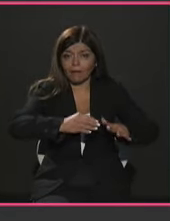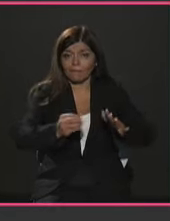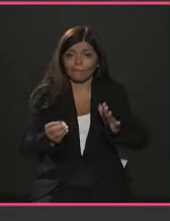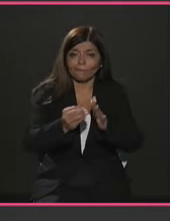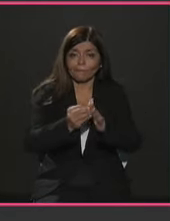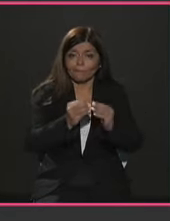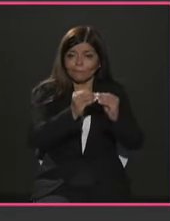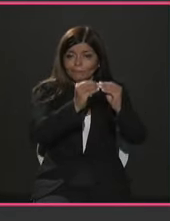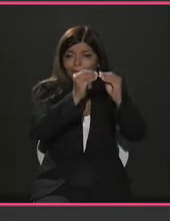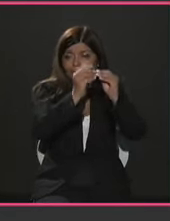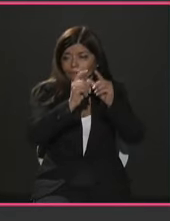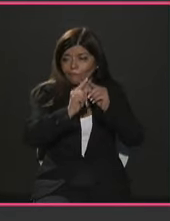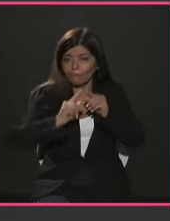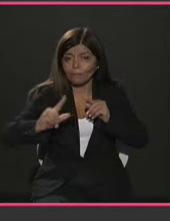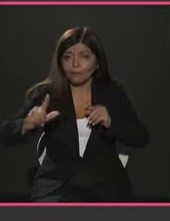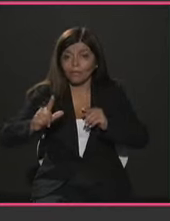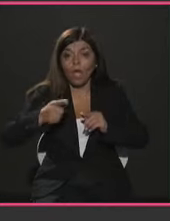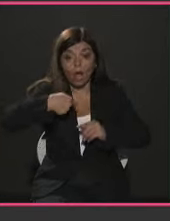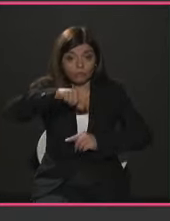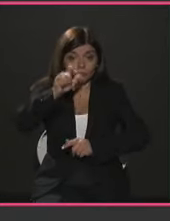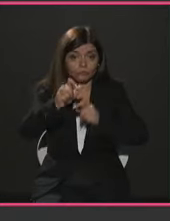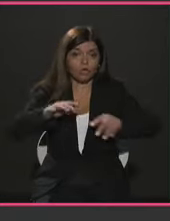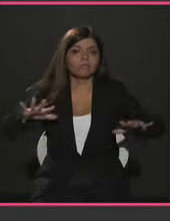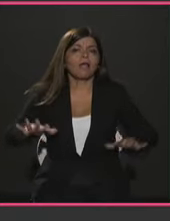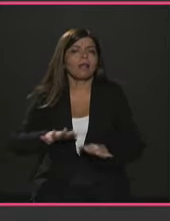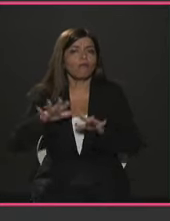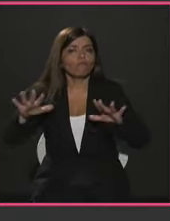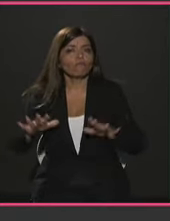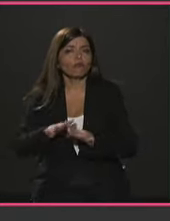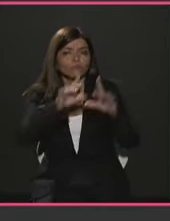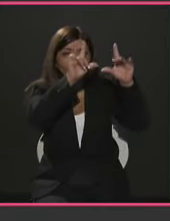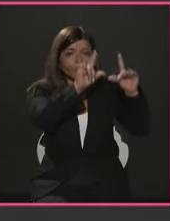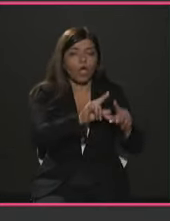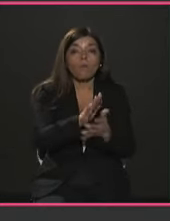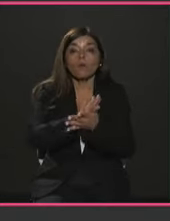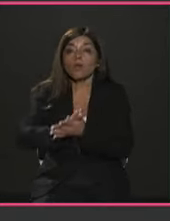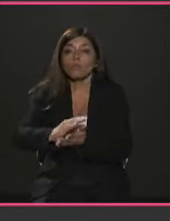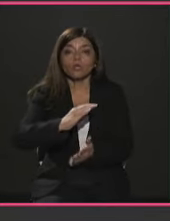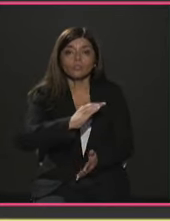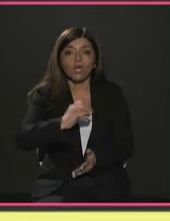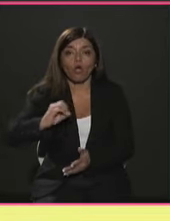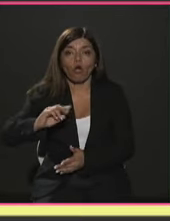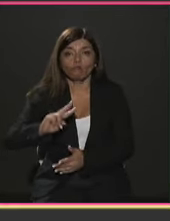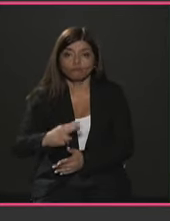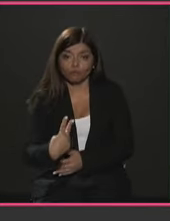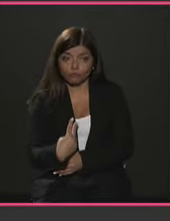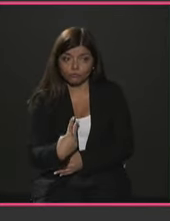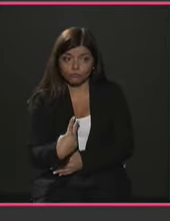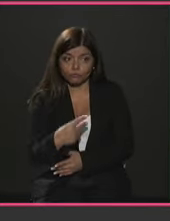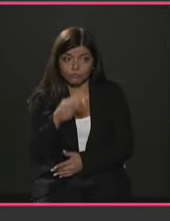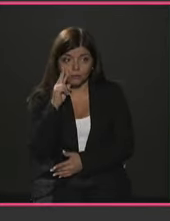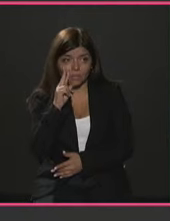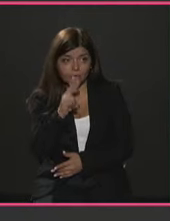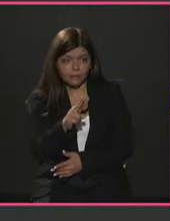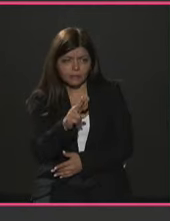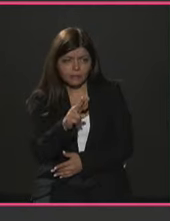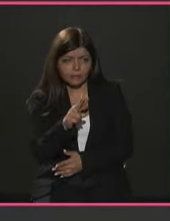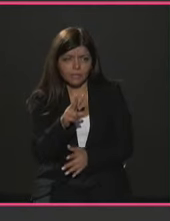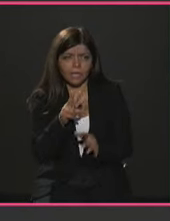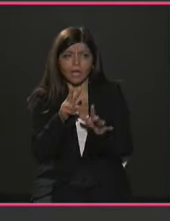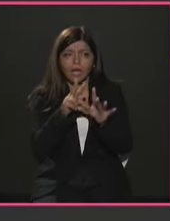los de los esfuerzos está el CO2 aquí escuchábamos